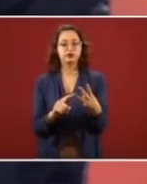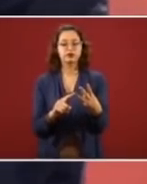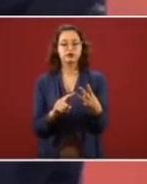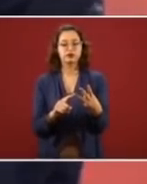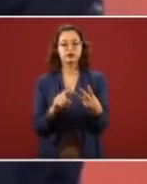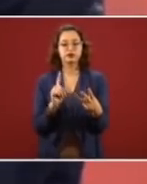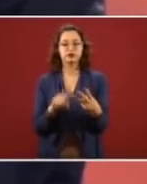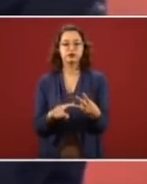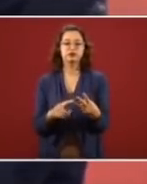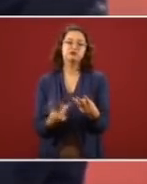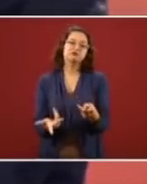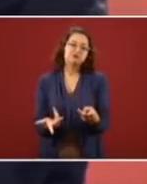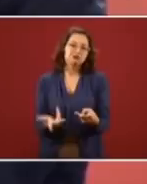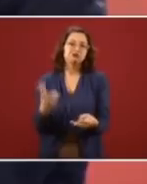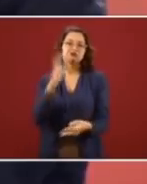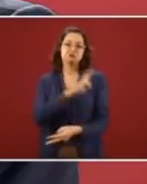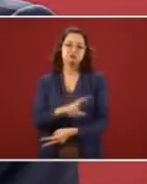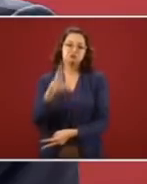renta